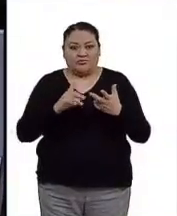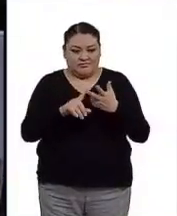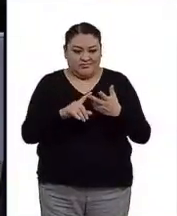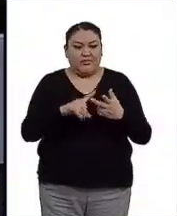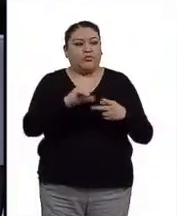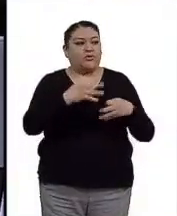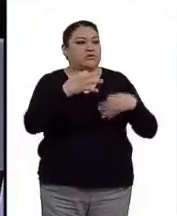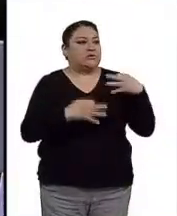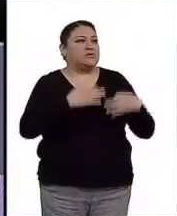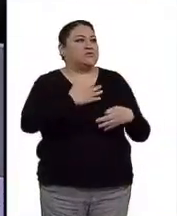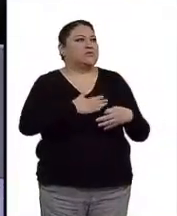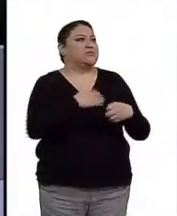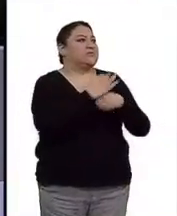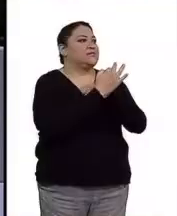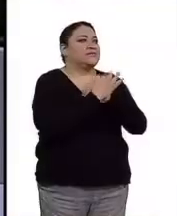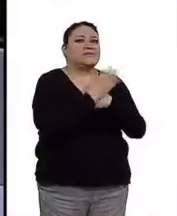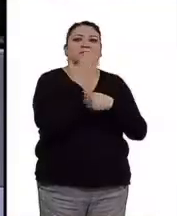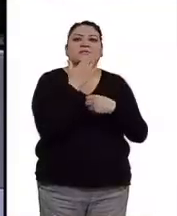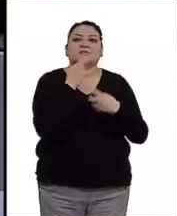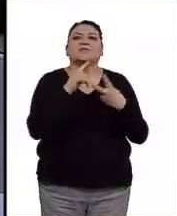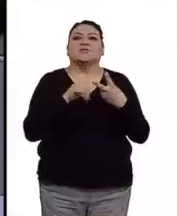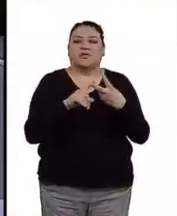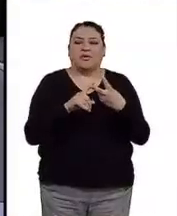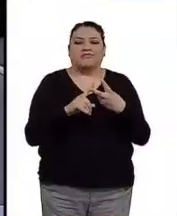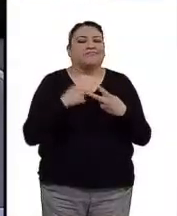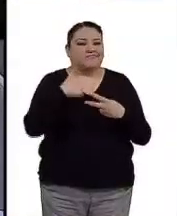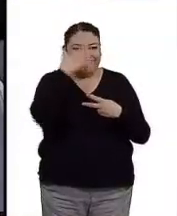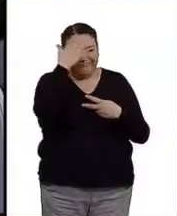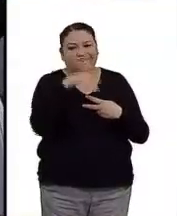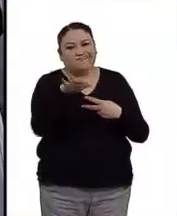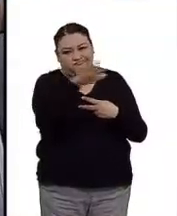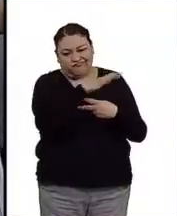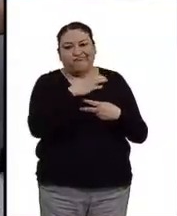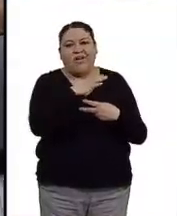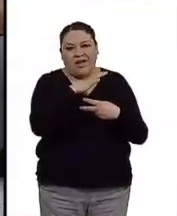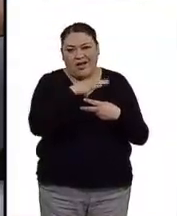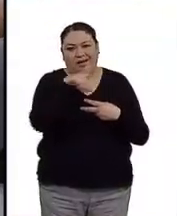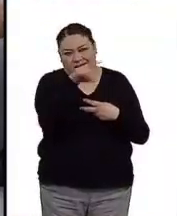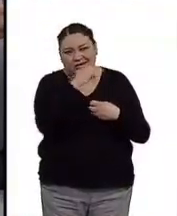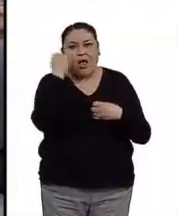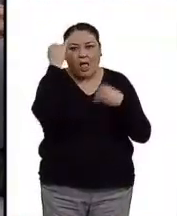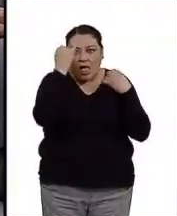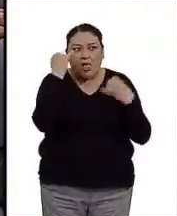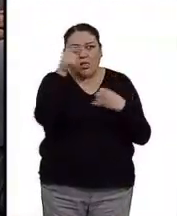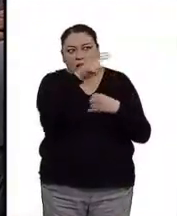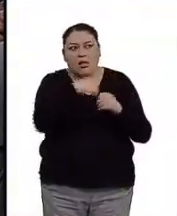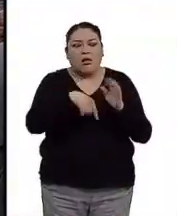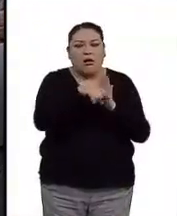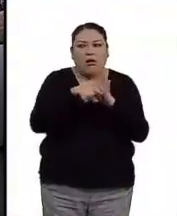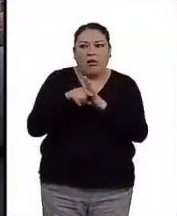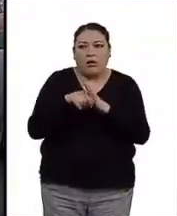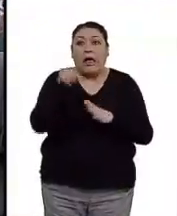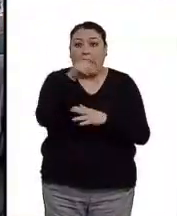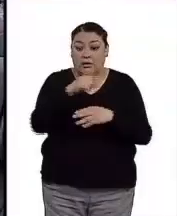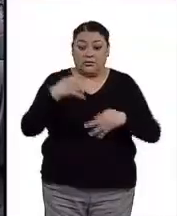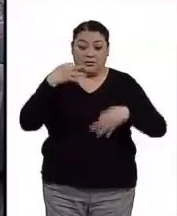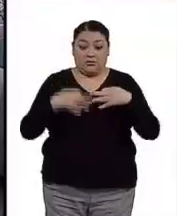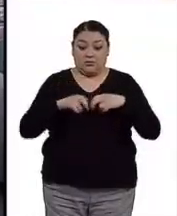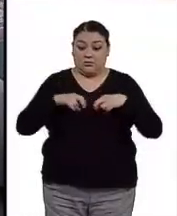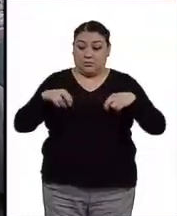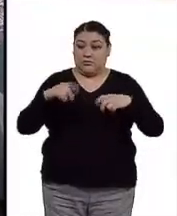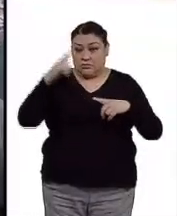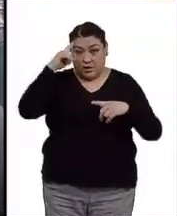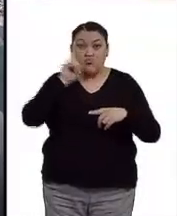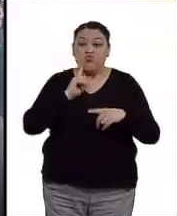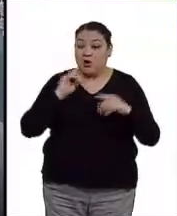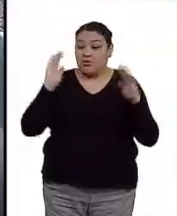sucede en los hechos, ¿no? Por todo este tipo de estereotipos que todavía permean en estos centros que deberían de impartir justicia para las